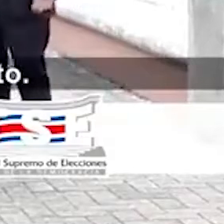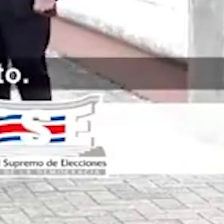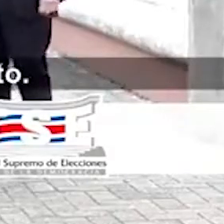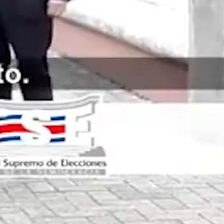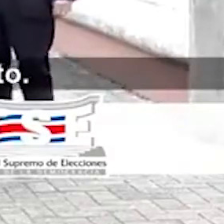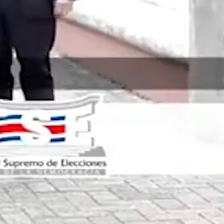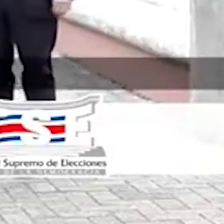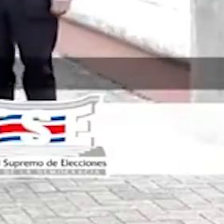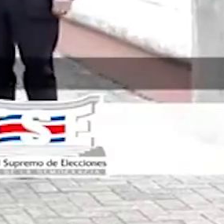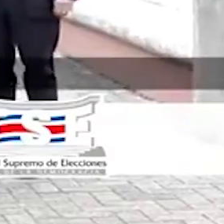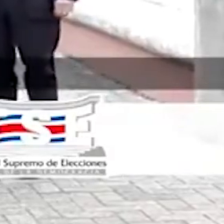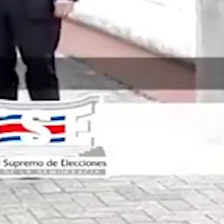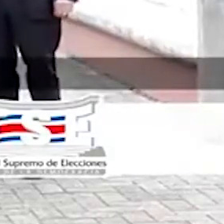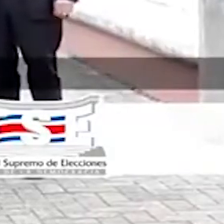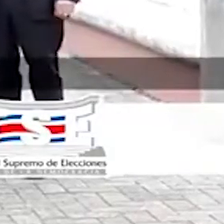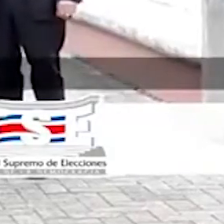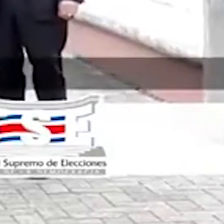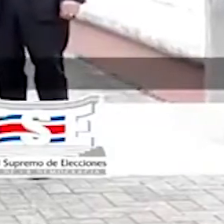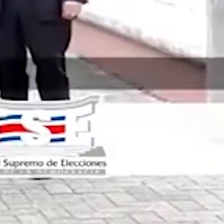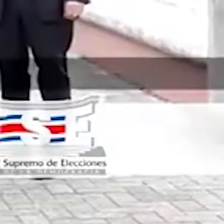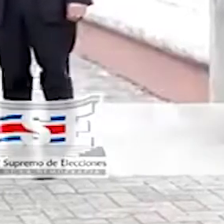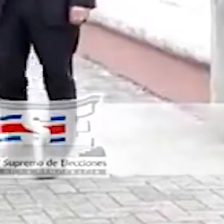está listo, solo falta usted.